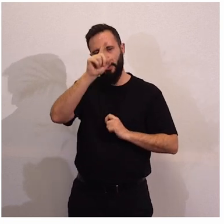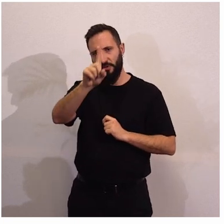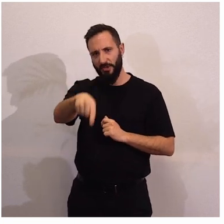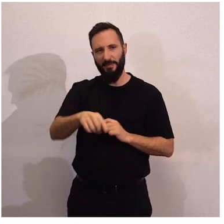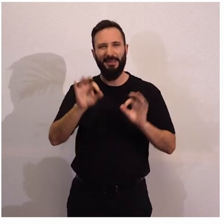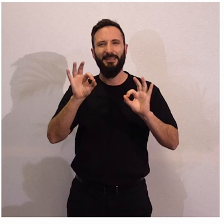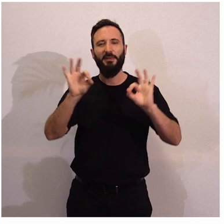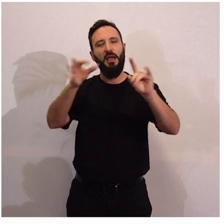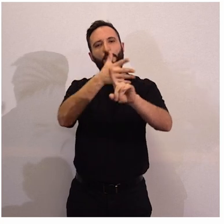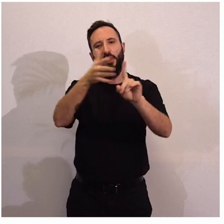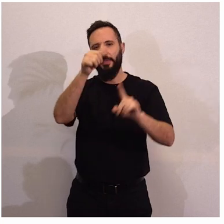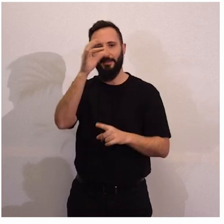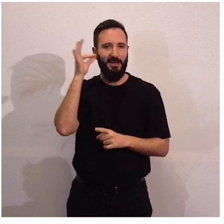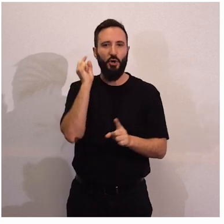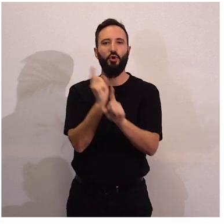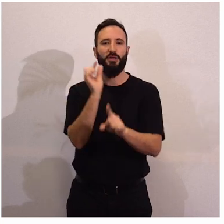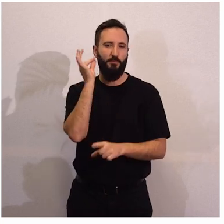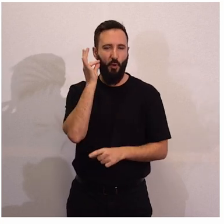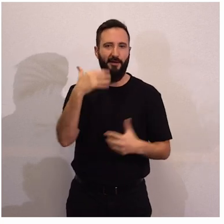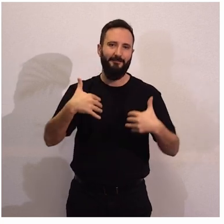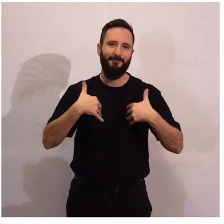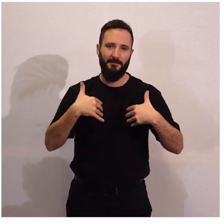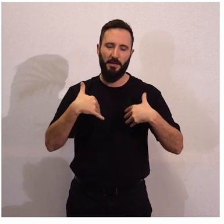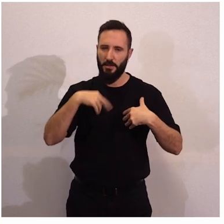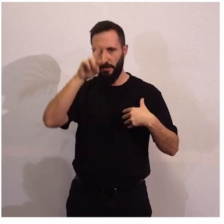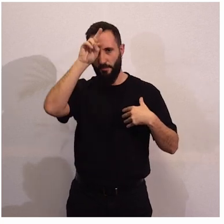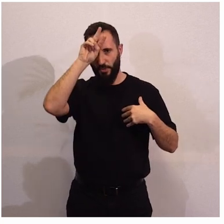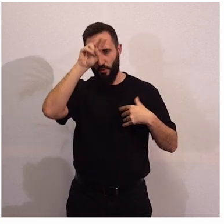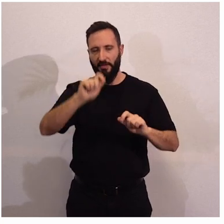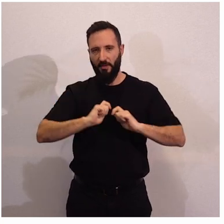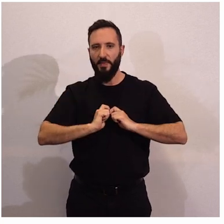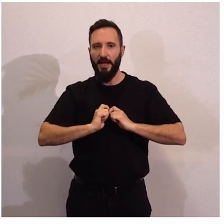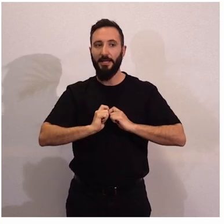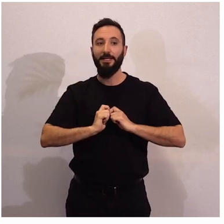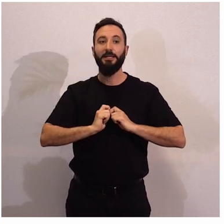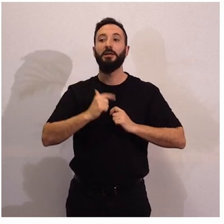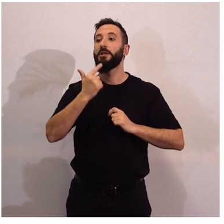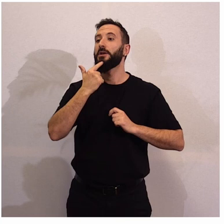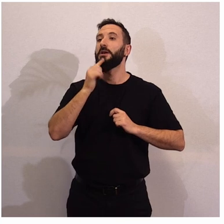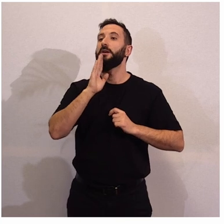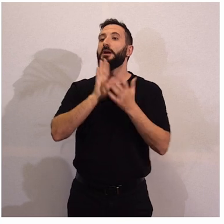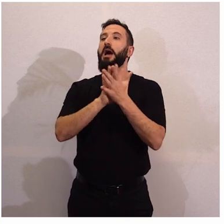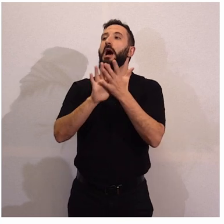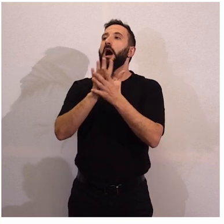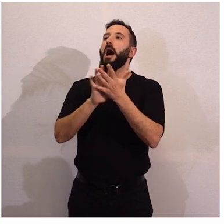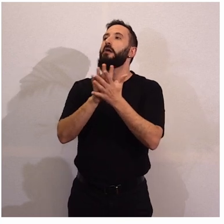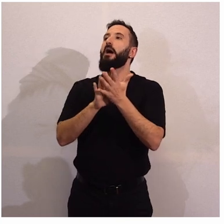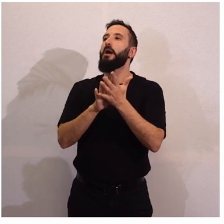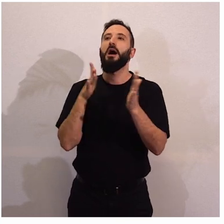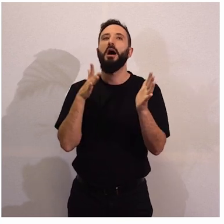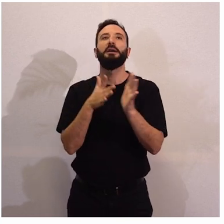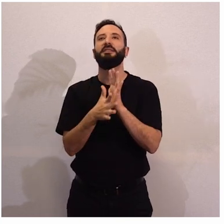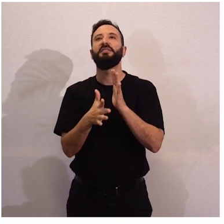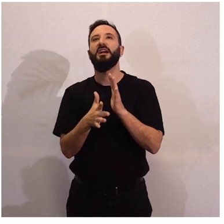el tema de violencia de género contra la mujer. Y quiero decir, no me refería a que no es